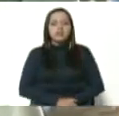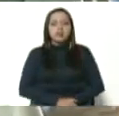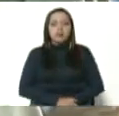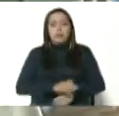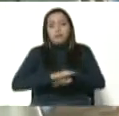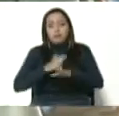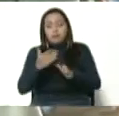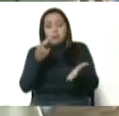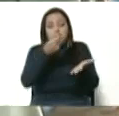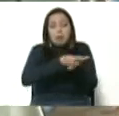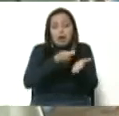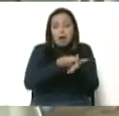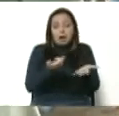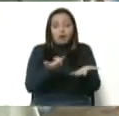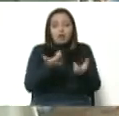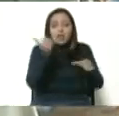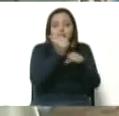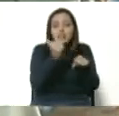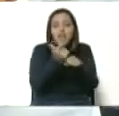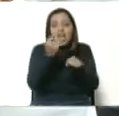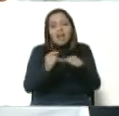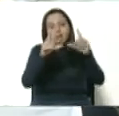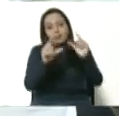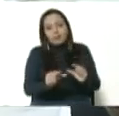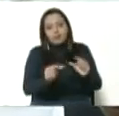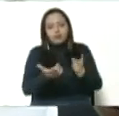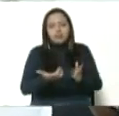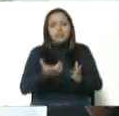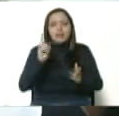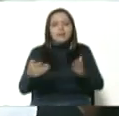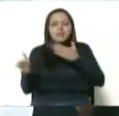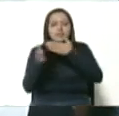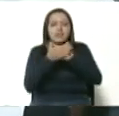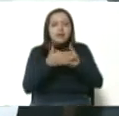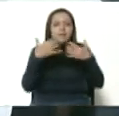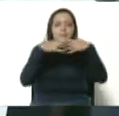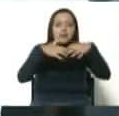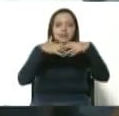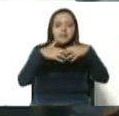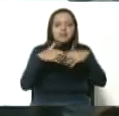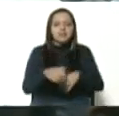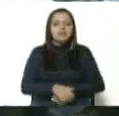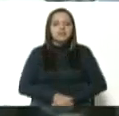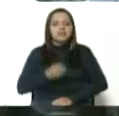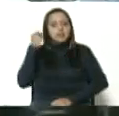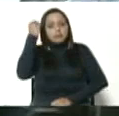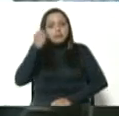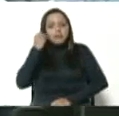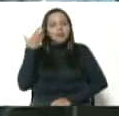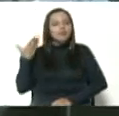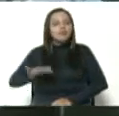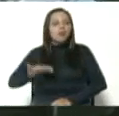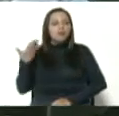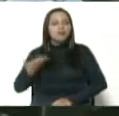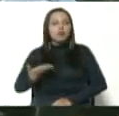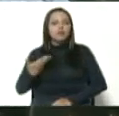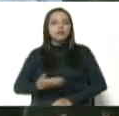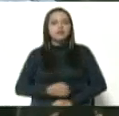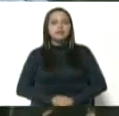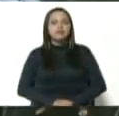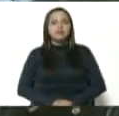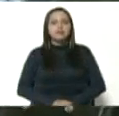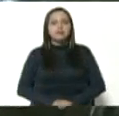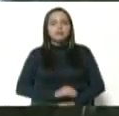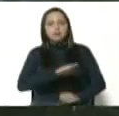trabajo y del empleo. Y, por supuesto, del cierre de empresas. Por eso nosotros consideramos que es importante que todos